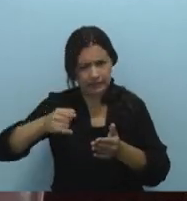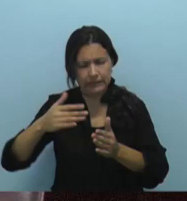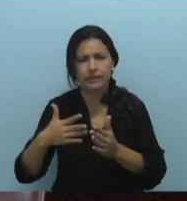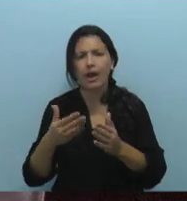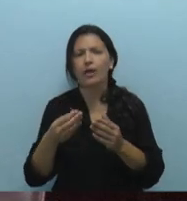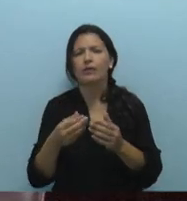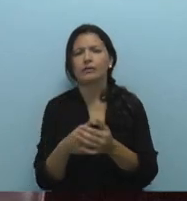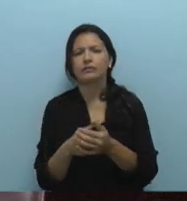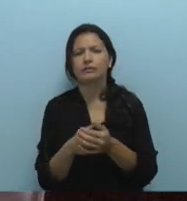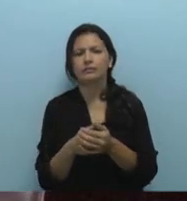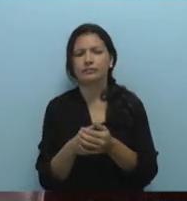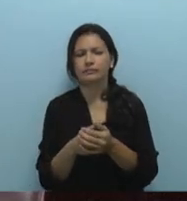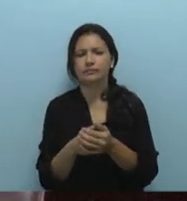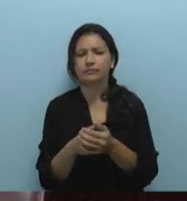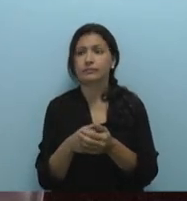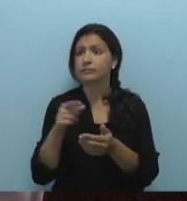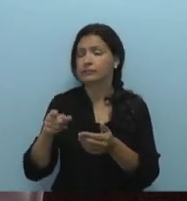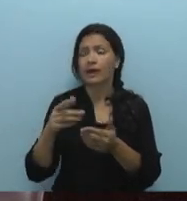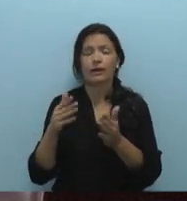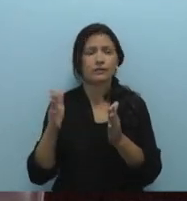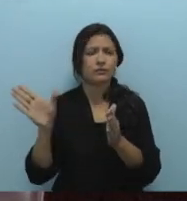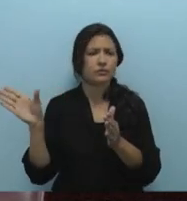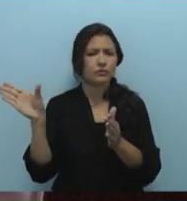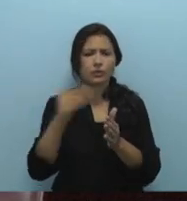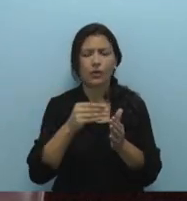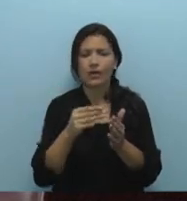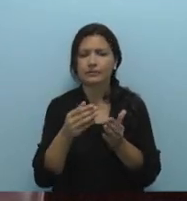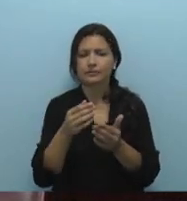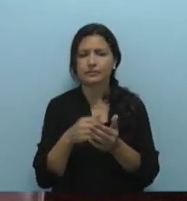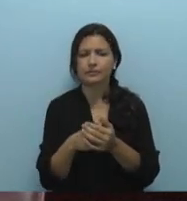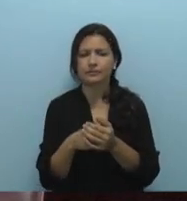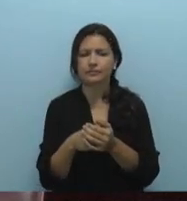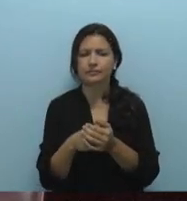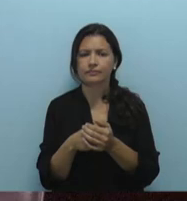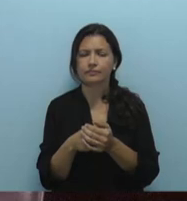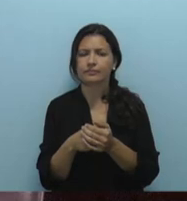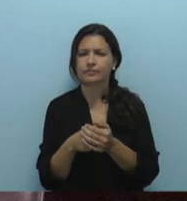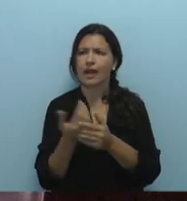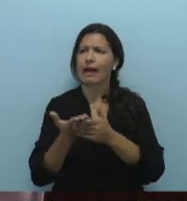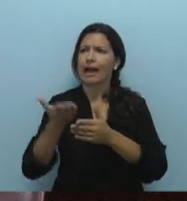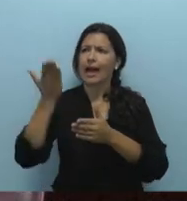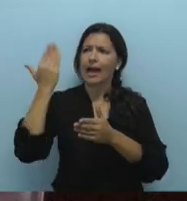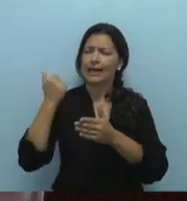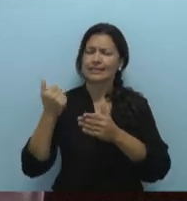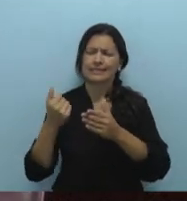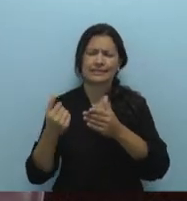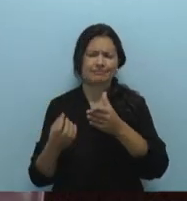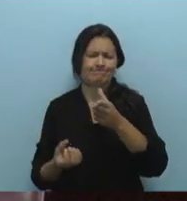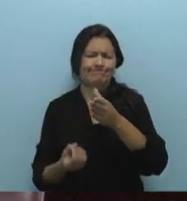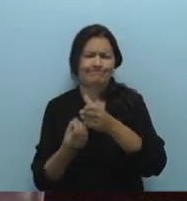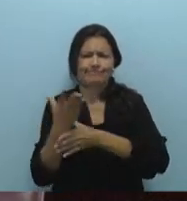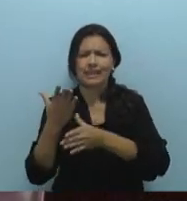qué? Porque esas universidades, como se decía aquí, que nacieron al calor, a las discusiones